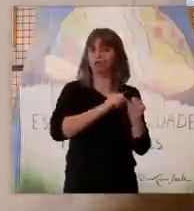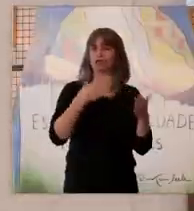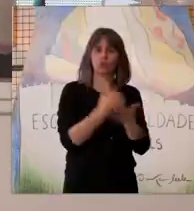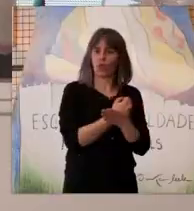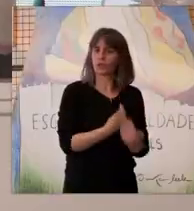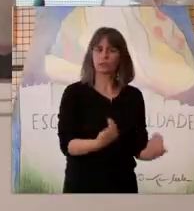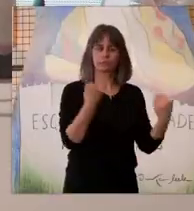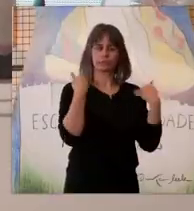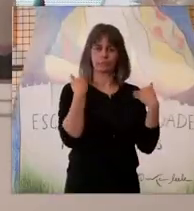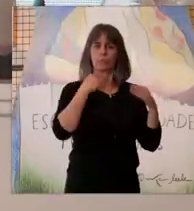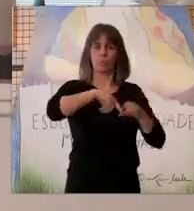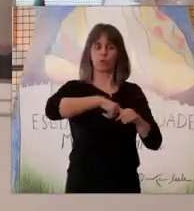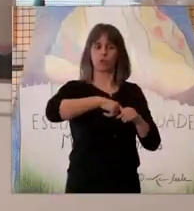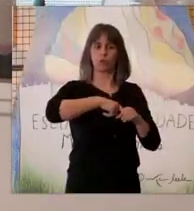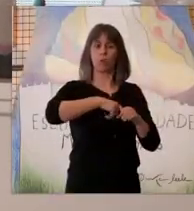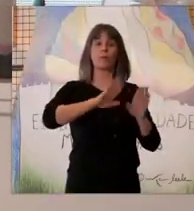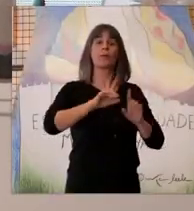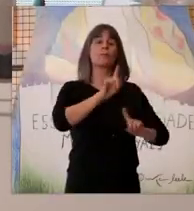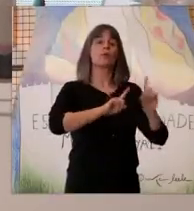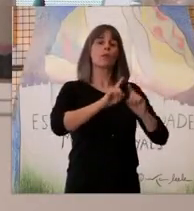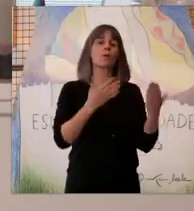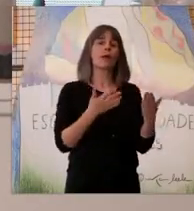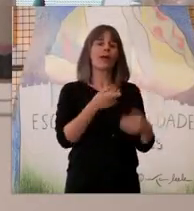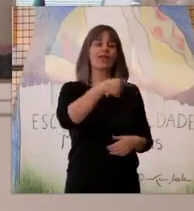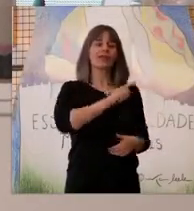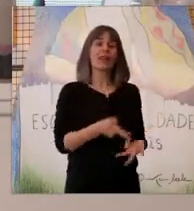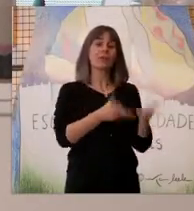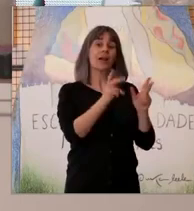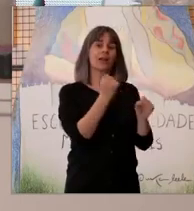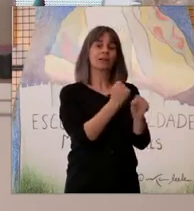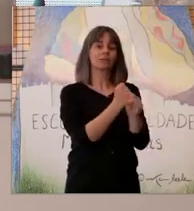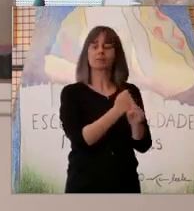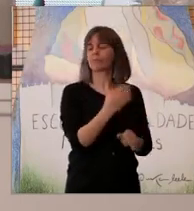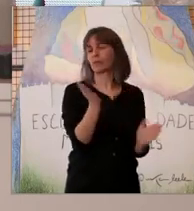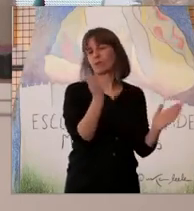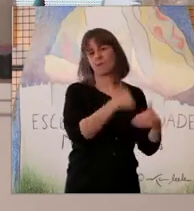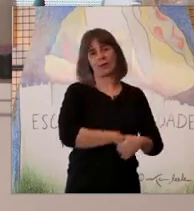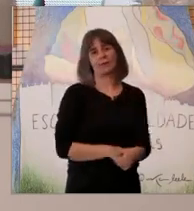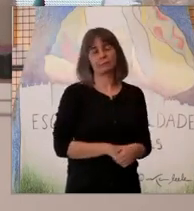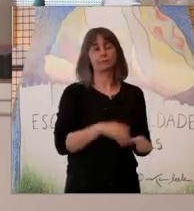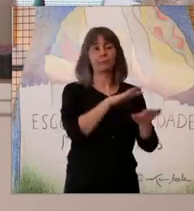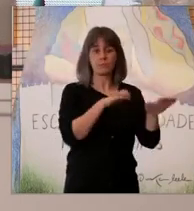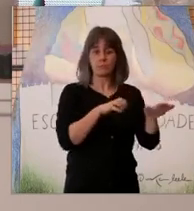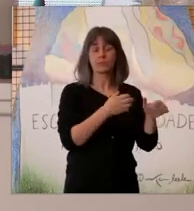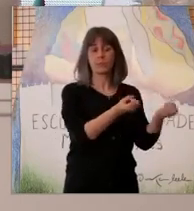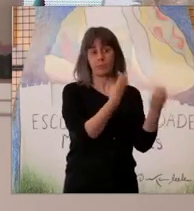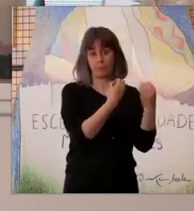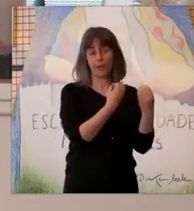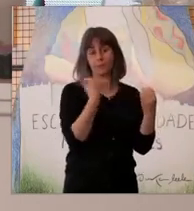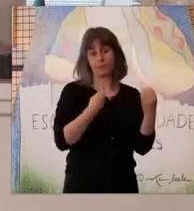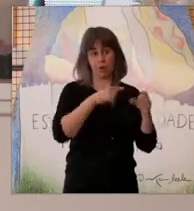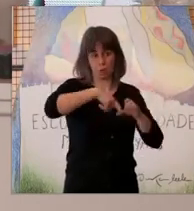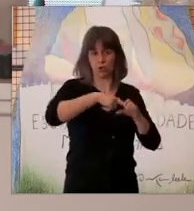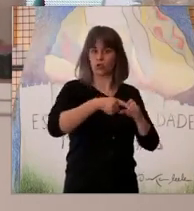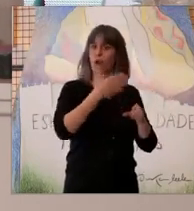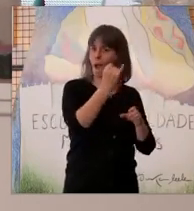Pero cuál es el problema que no tiene Libertad para trabajar la mayoría me contaba que tienen esos cargos creados Porque